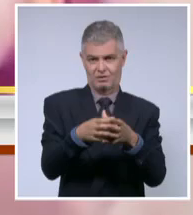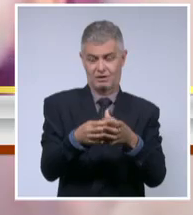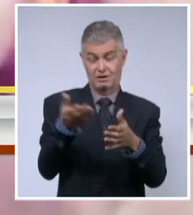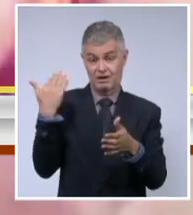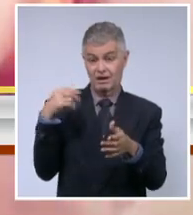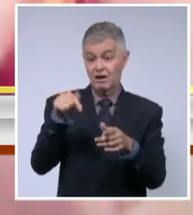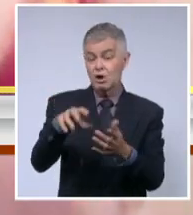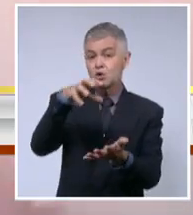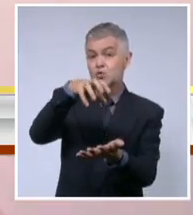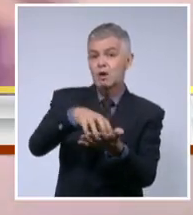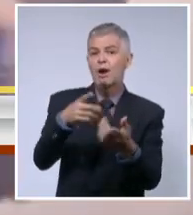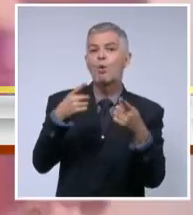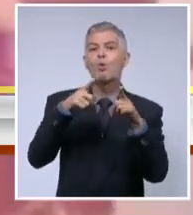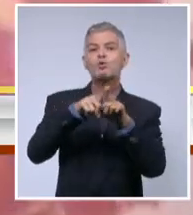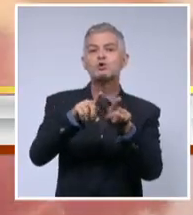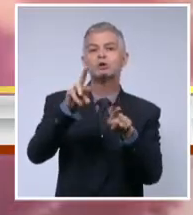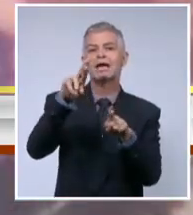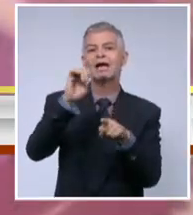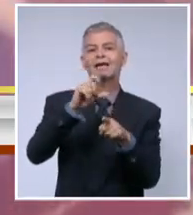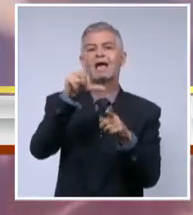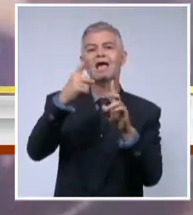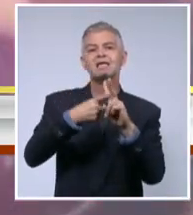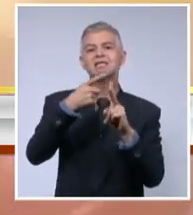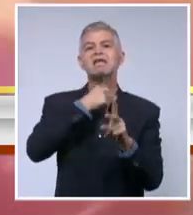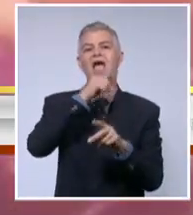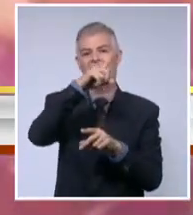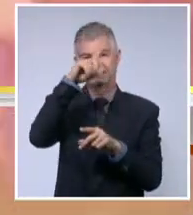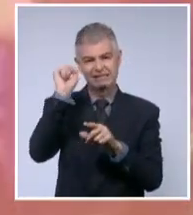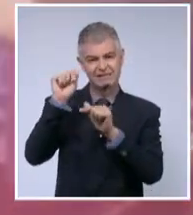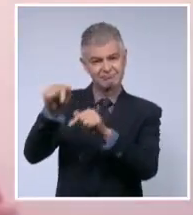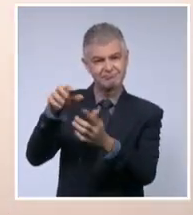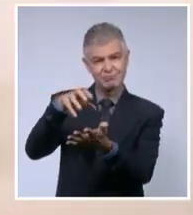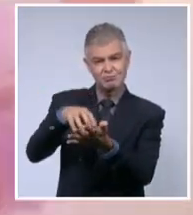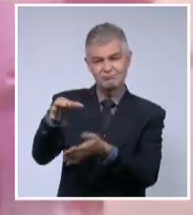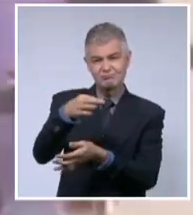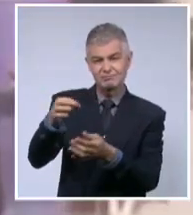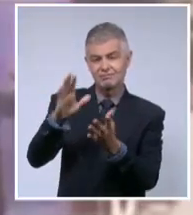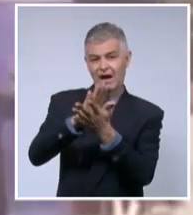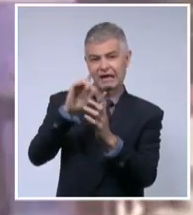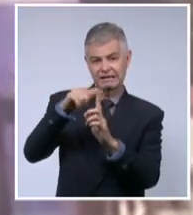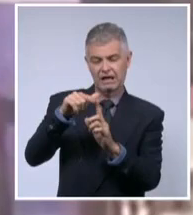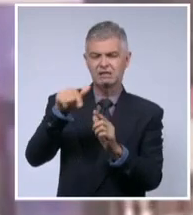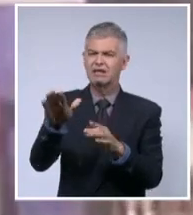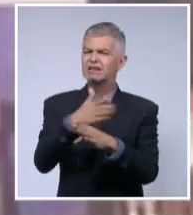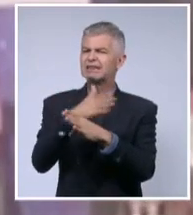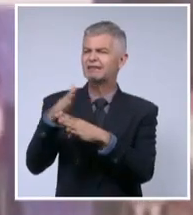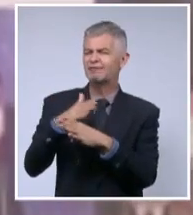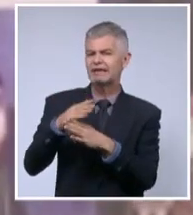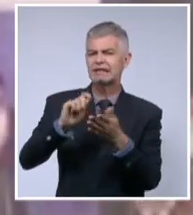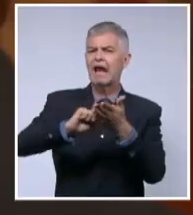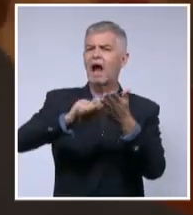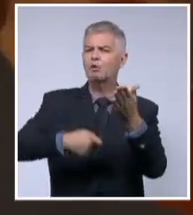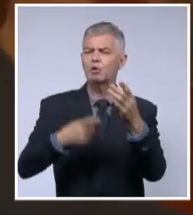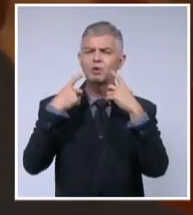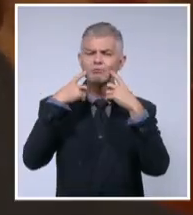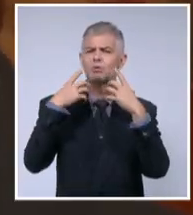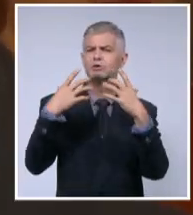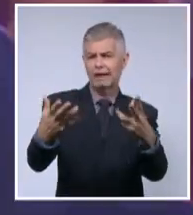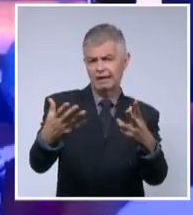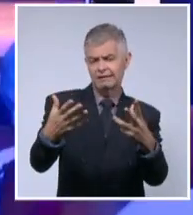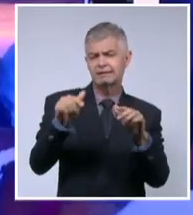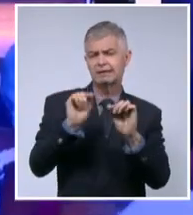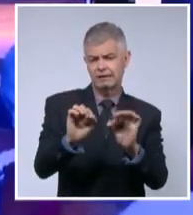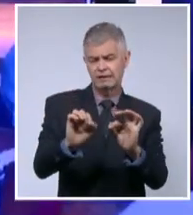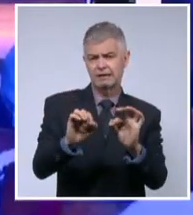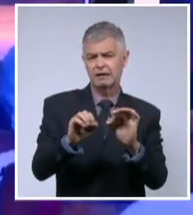Unión de Reyes pone en alto el nombre del teatro cubano. Autores como Virgilio Piñera, Abelardo Torino y otros más contemporáneos como Ulises Rodríguez